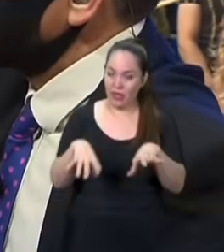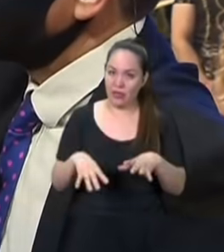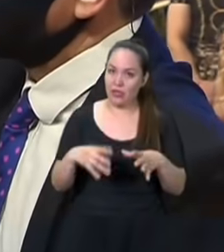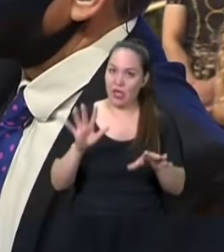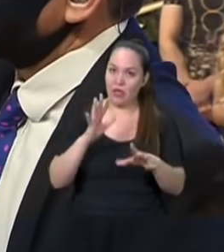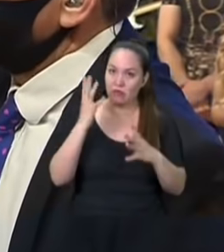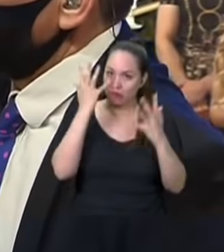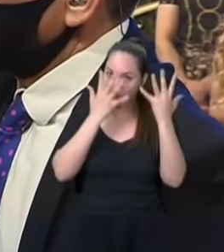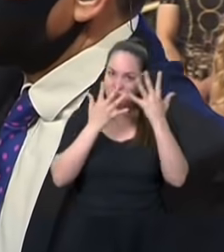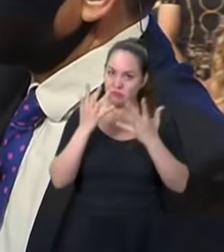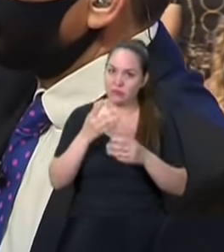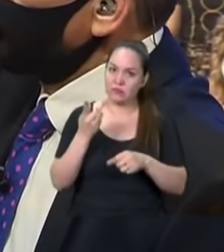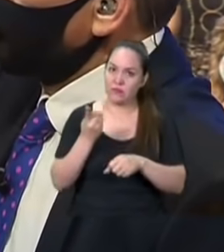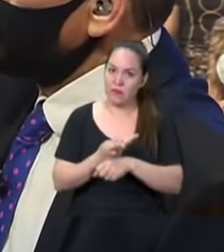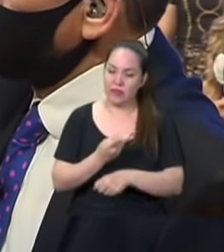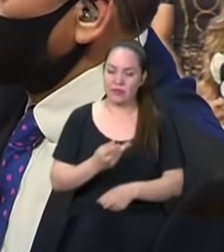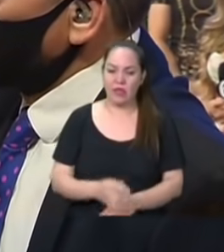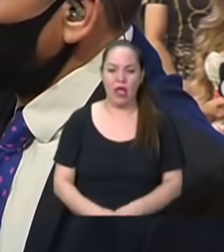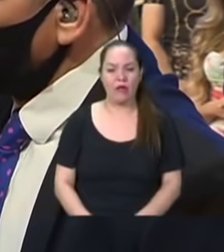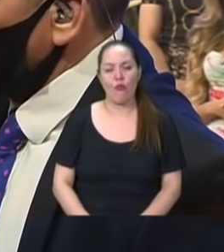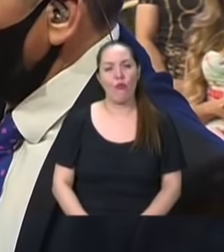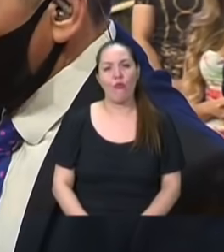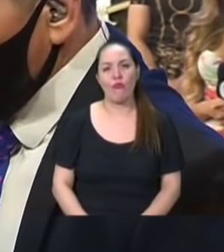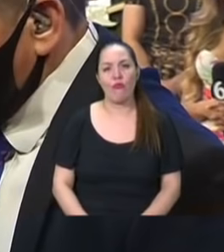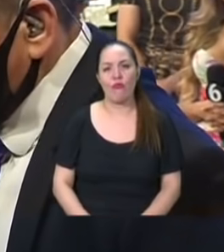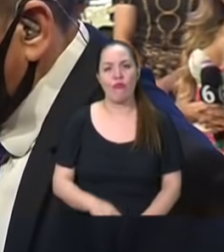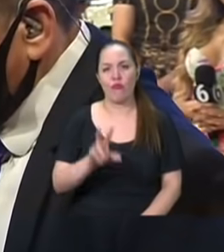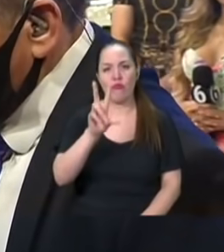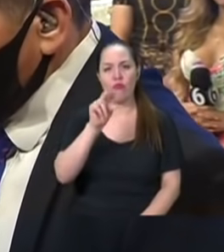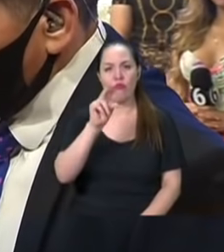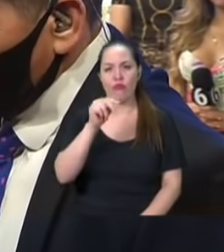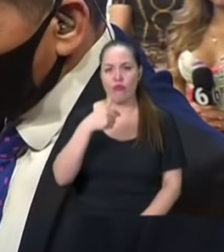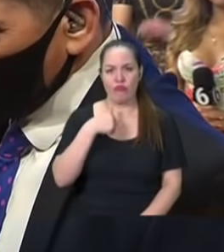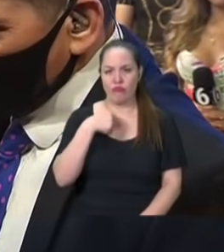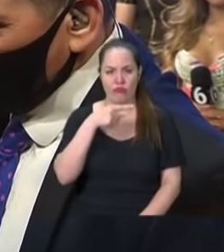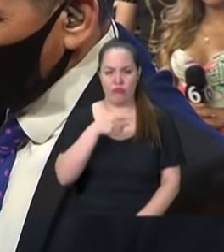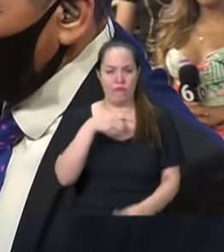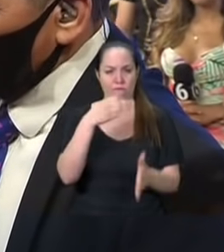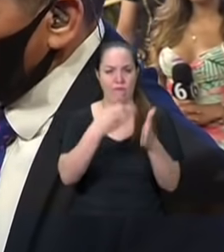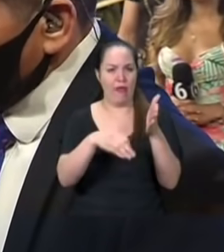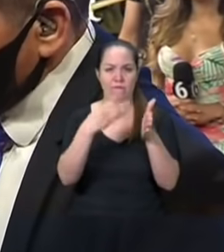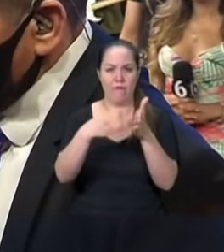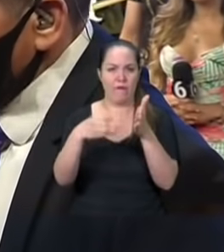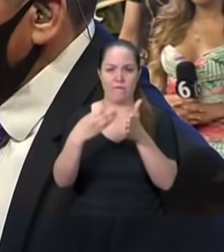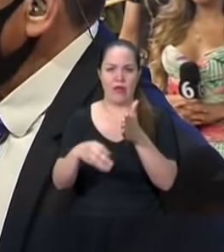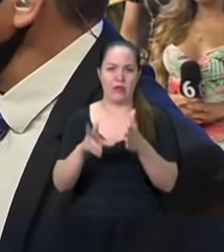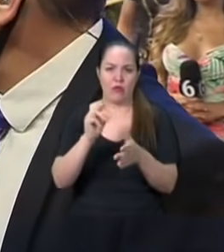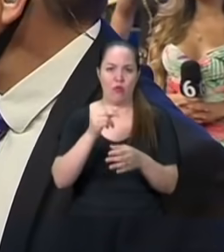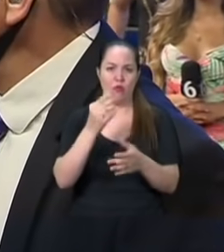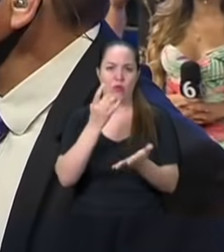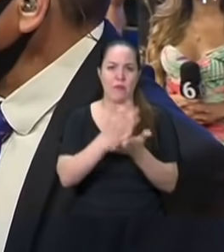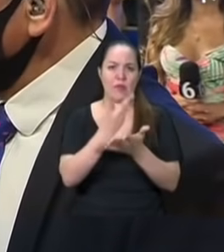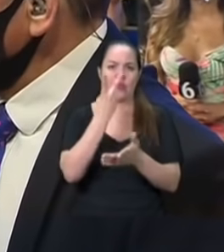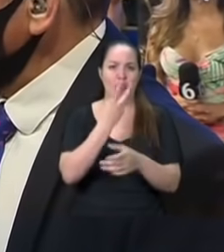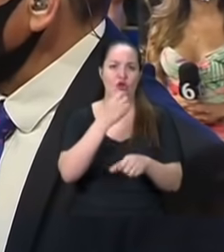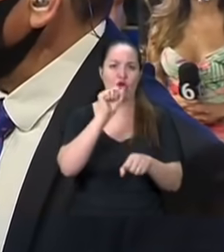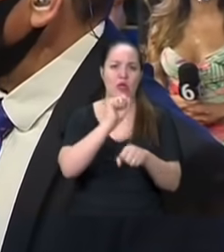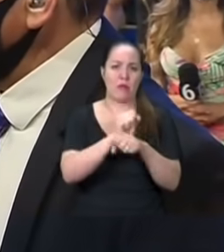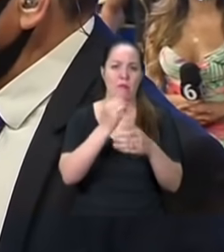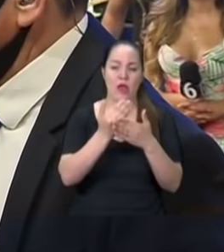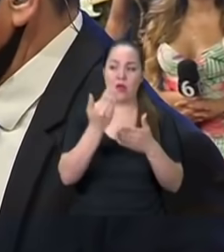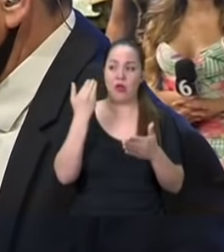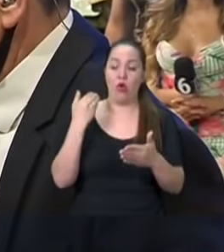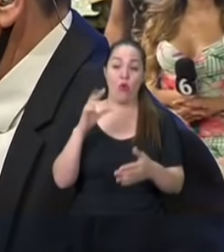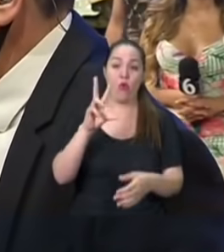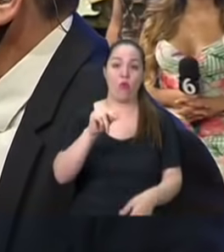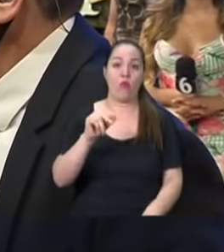A su... ¿Los miércoles? Nunca. Ah, no me has faltado más que... Hace 2 semanas faltaste. Sí, porque fue el jueves. Sí,